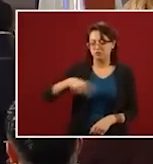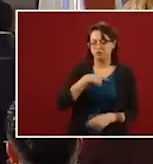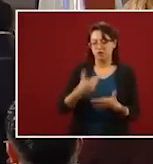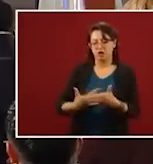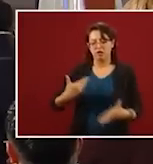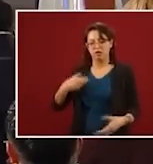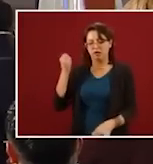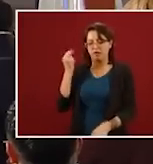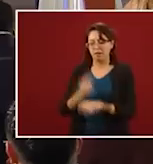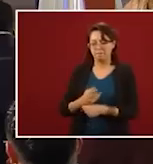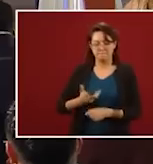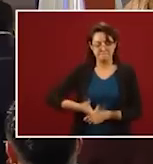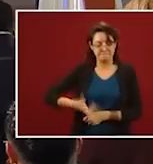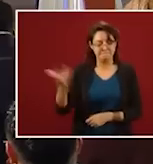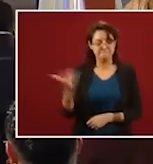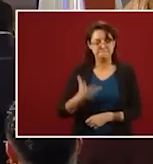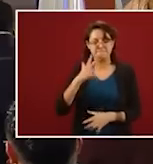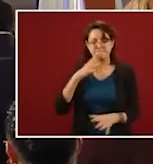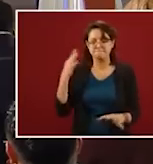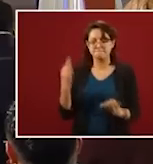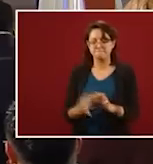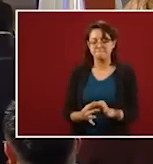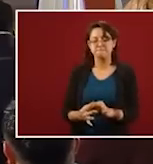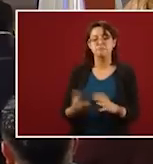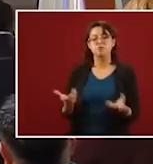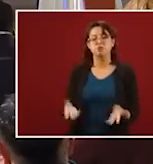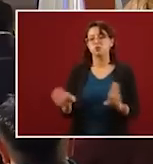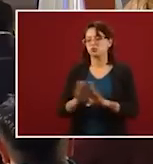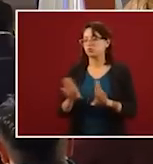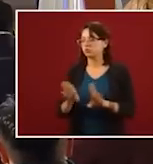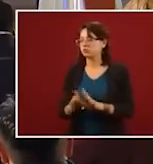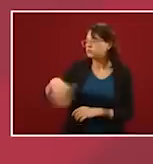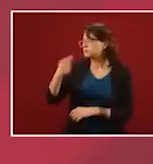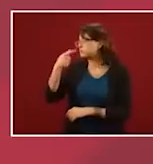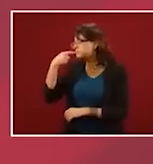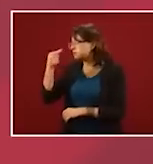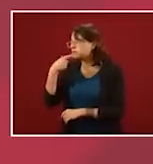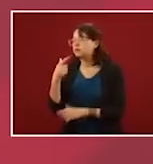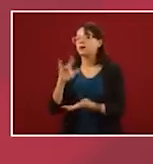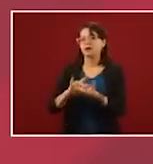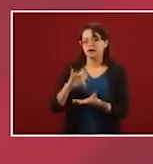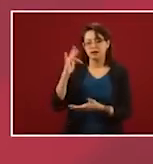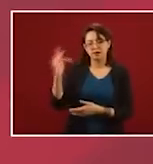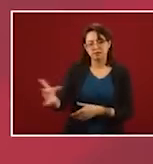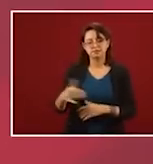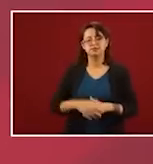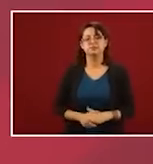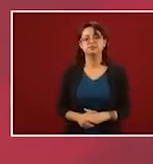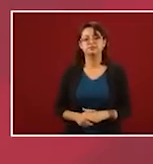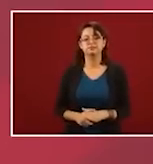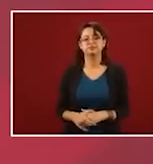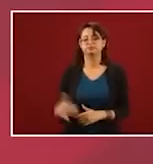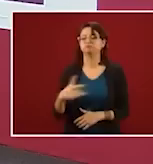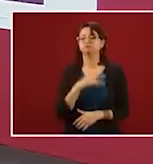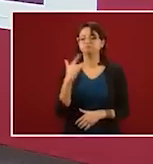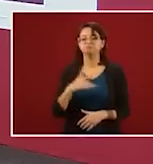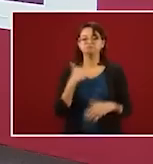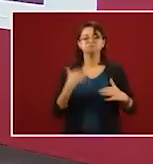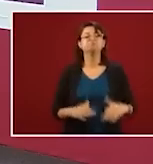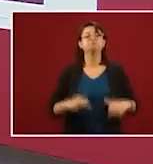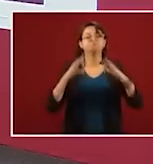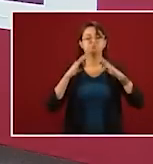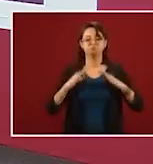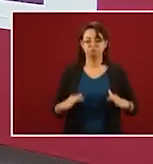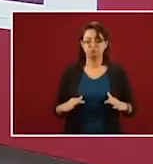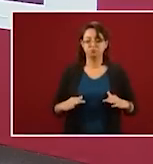y así hemos actuado, de enfrentar el problema y de buscar soluciones. Y puedo decir con toda tranquilidad y contundencia que